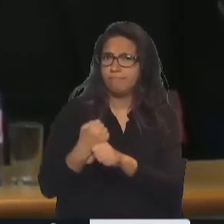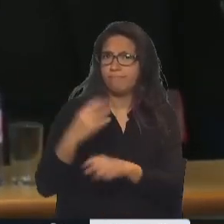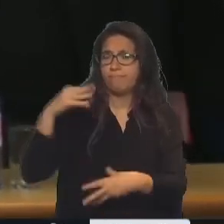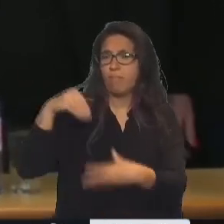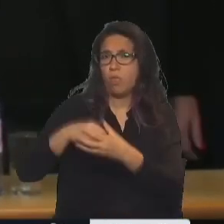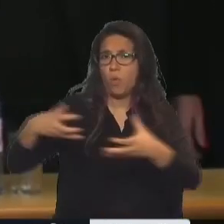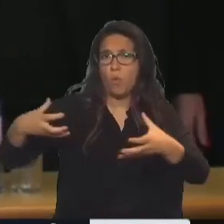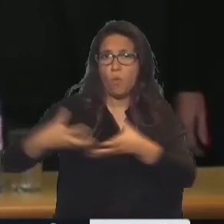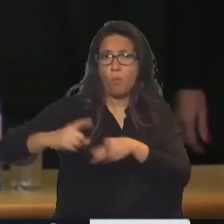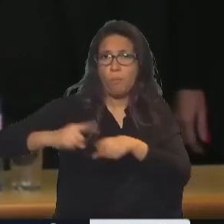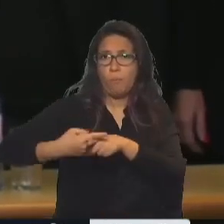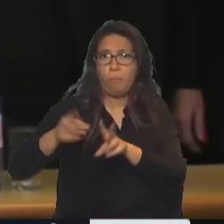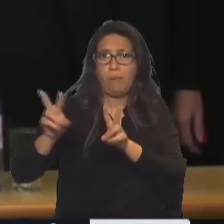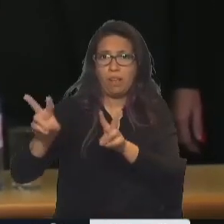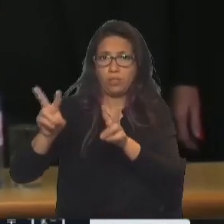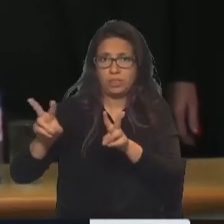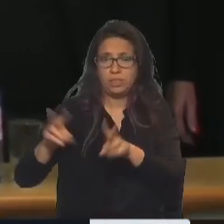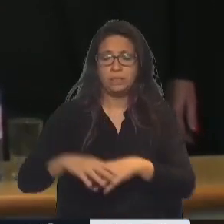peronismo.